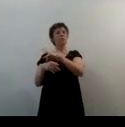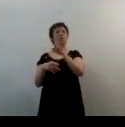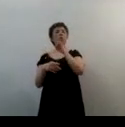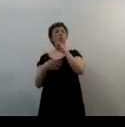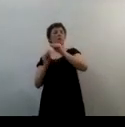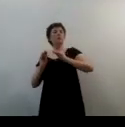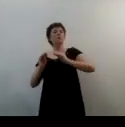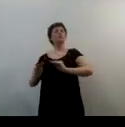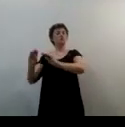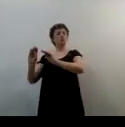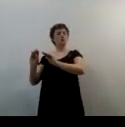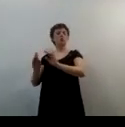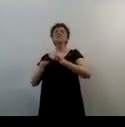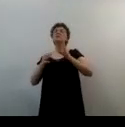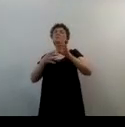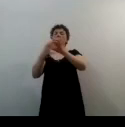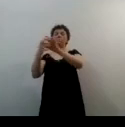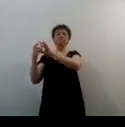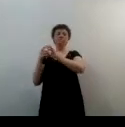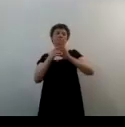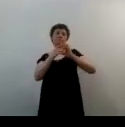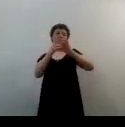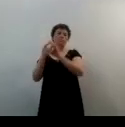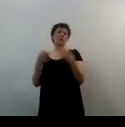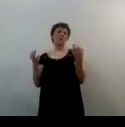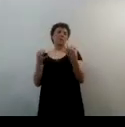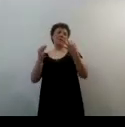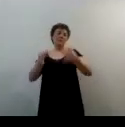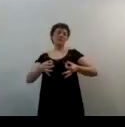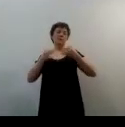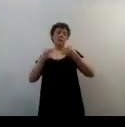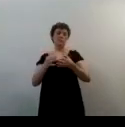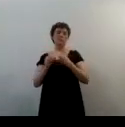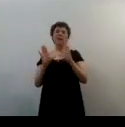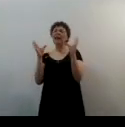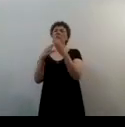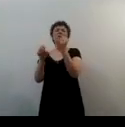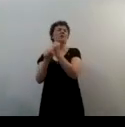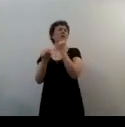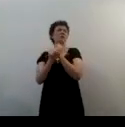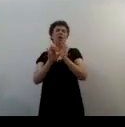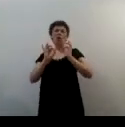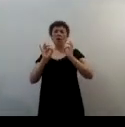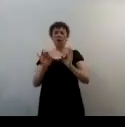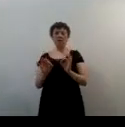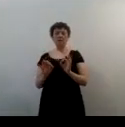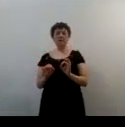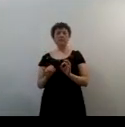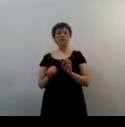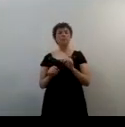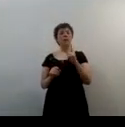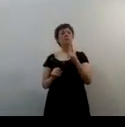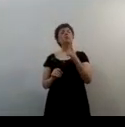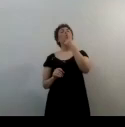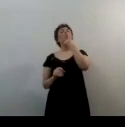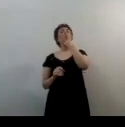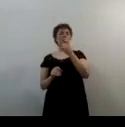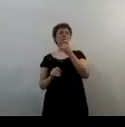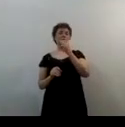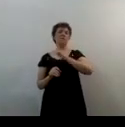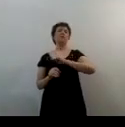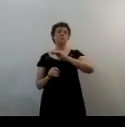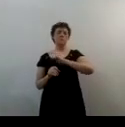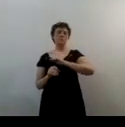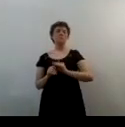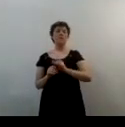esto siempre tiene que ser coordinado. Y en cualquier equipo de trabajo. Y esto, bueno, cuesta mucho. Y bueno, ahora tal y como